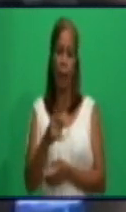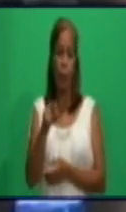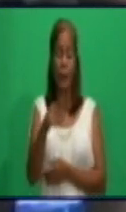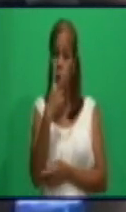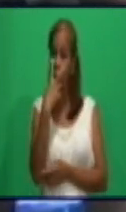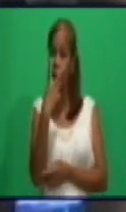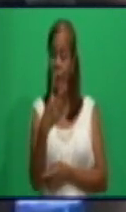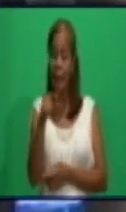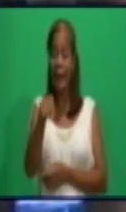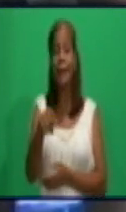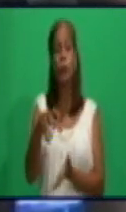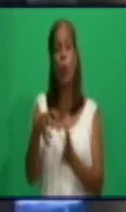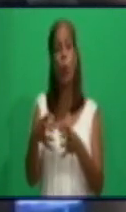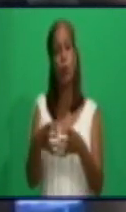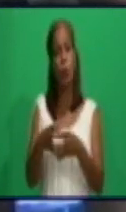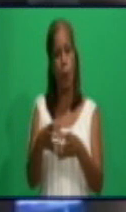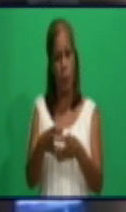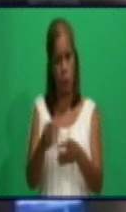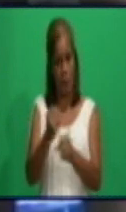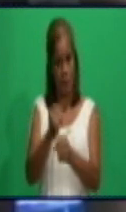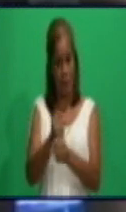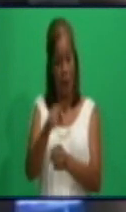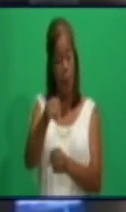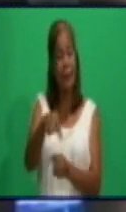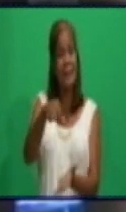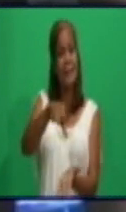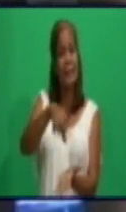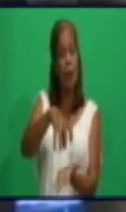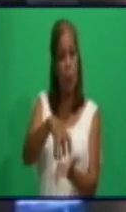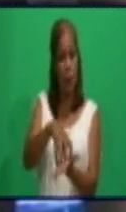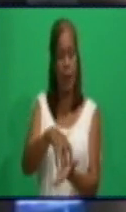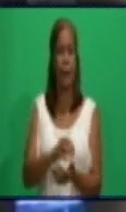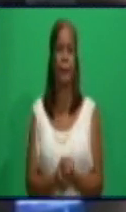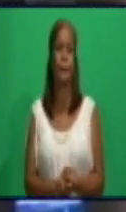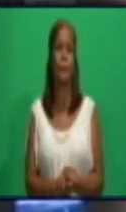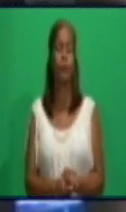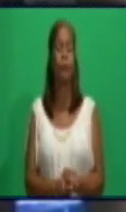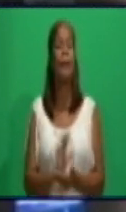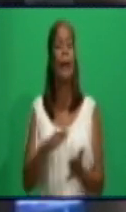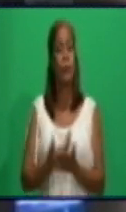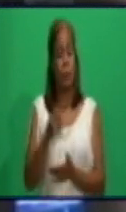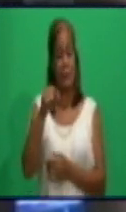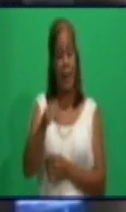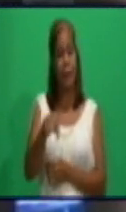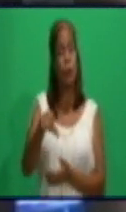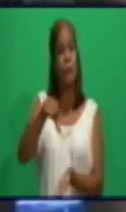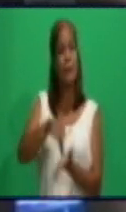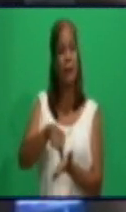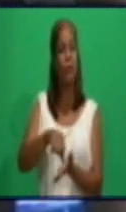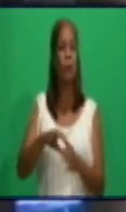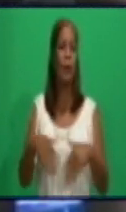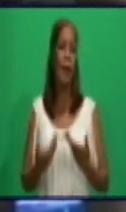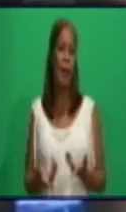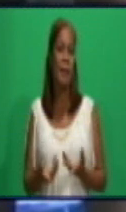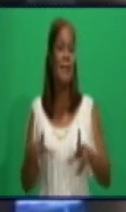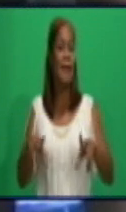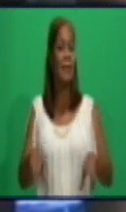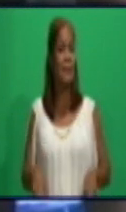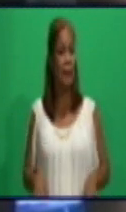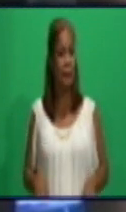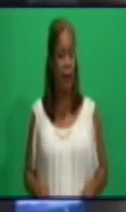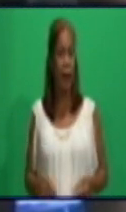instituciones, en las cuales entonces, como bien tomando tu palabra, estos centros, que son centros adaptados, van a